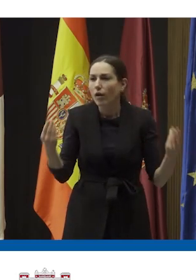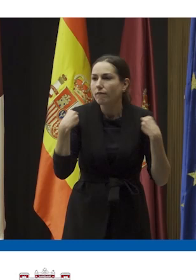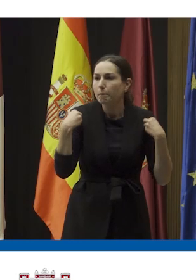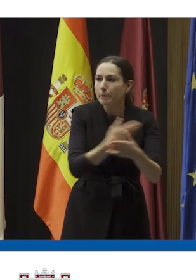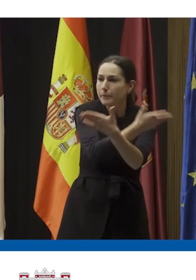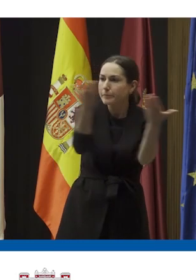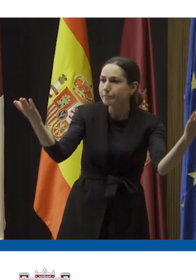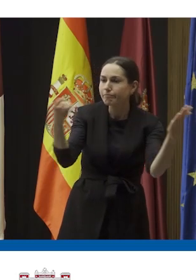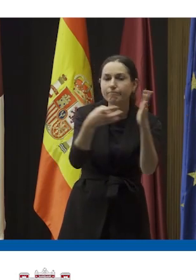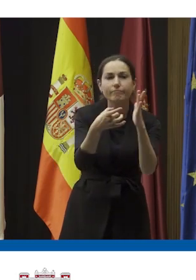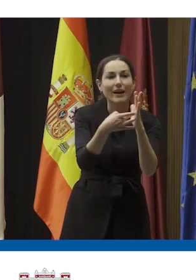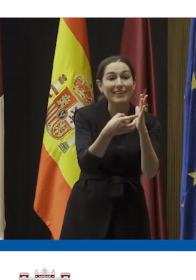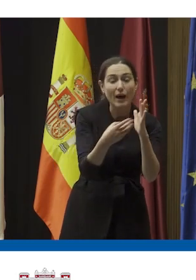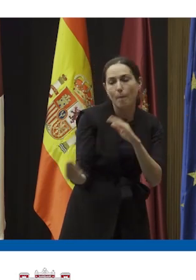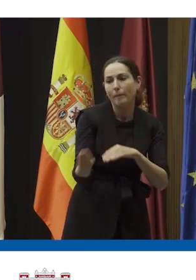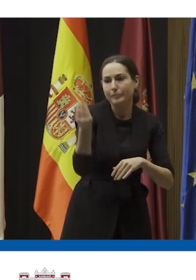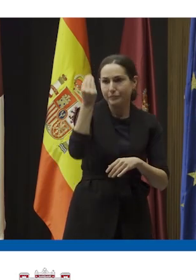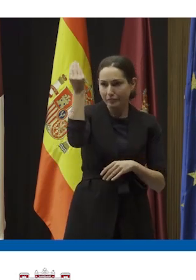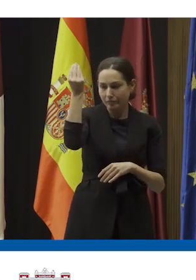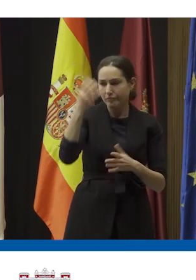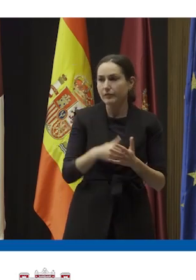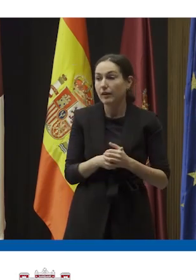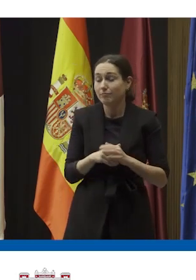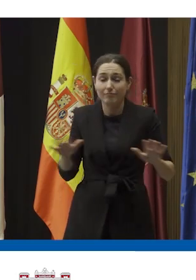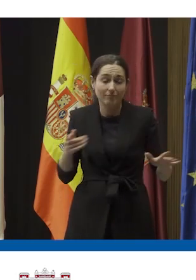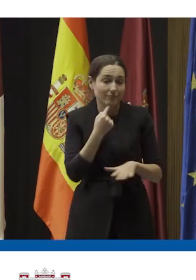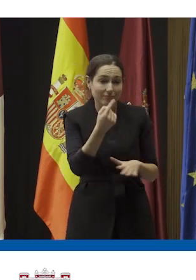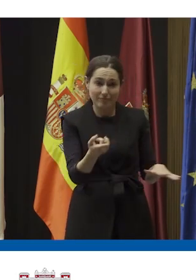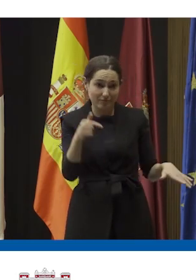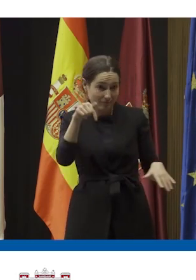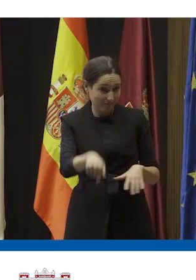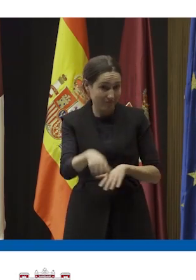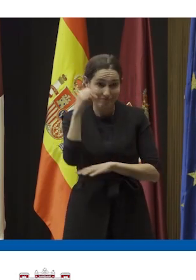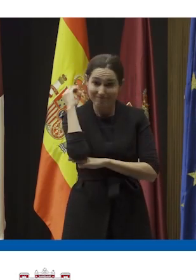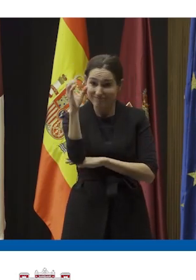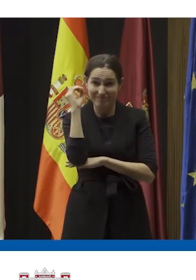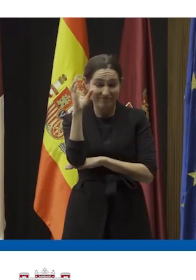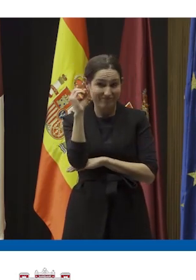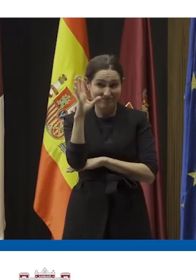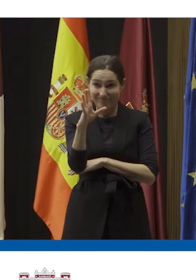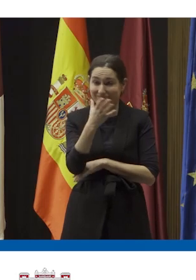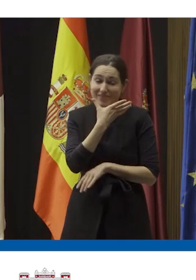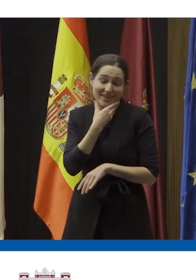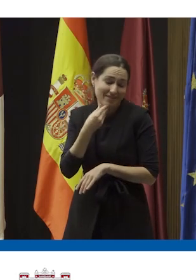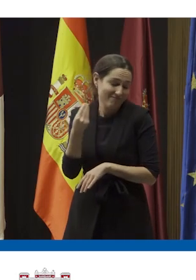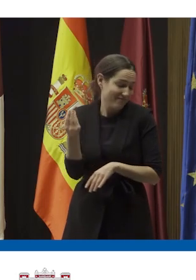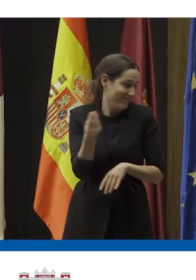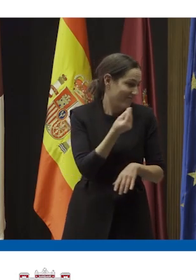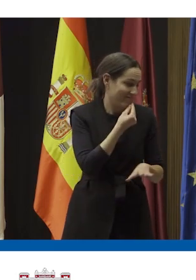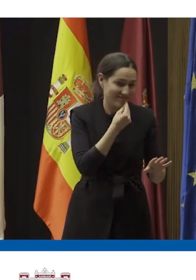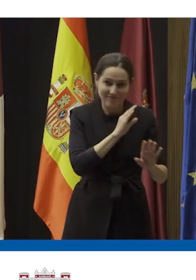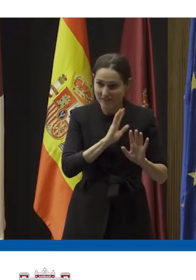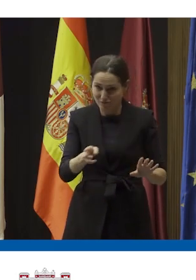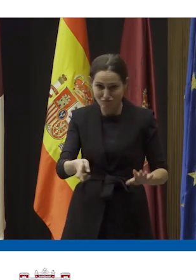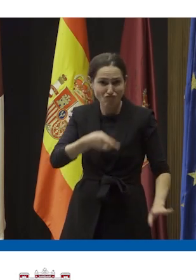nosotros, para los pacientes. Así que, como les digo, una conferencia planteada maravillosamente bien,